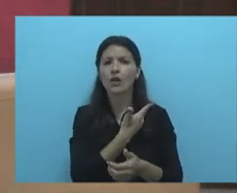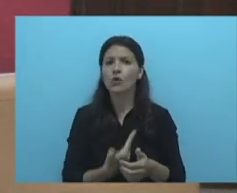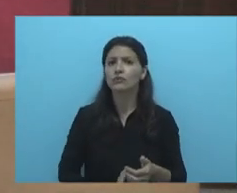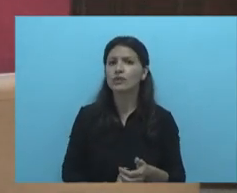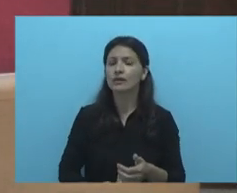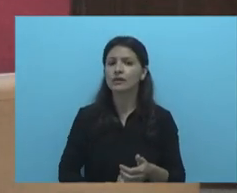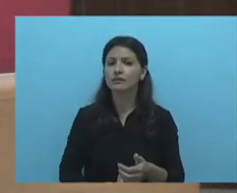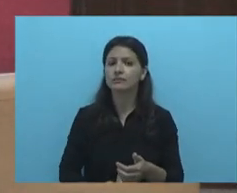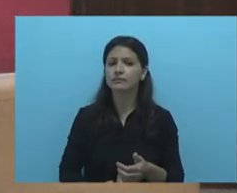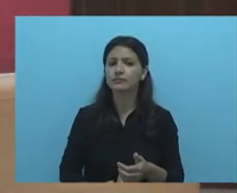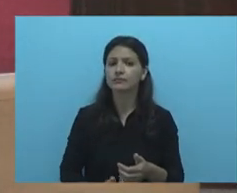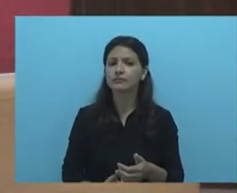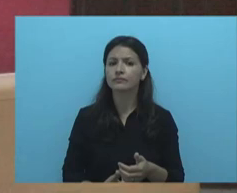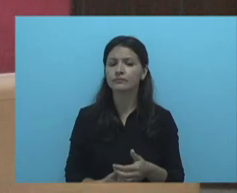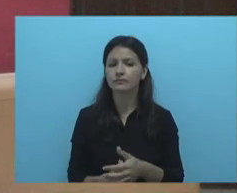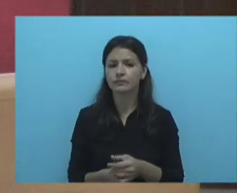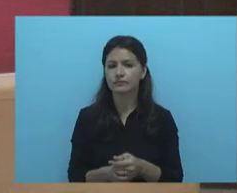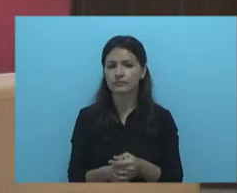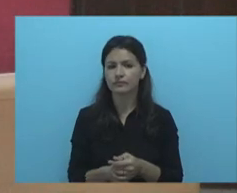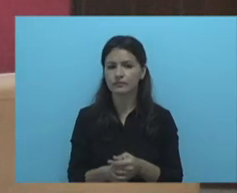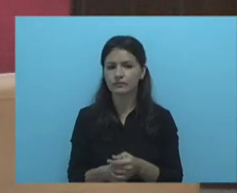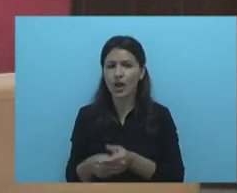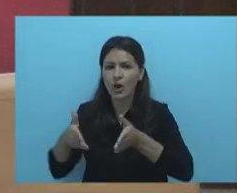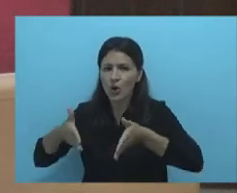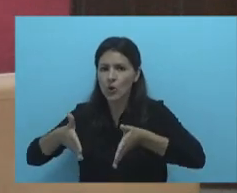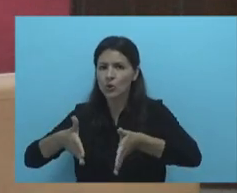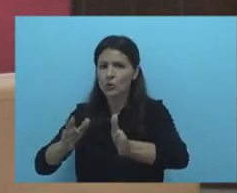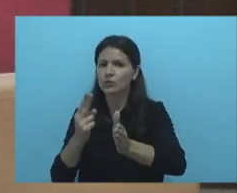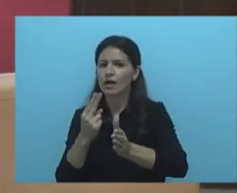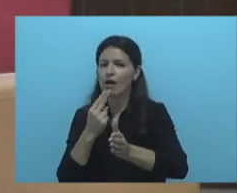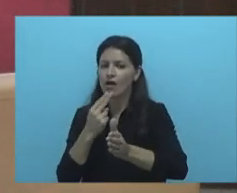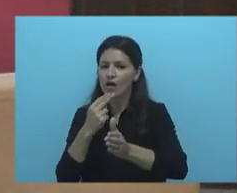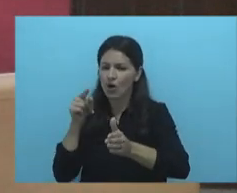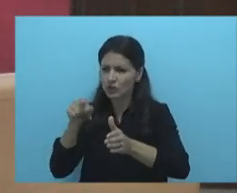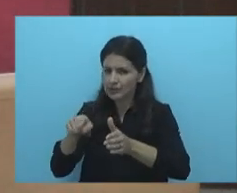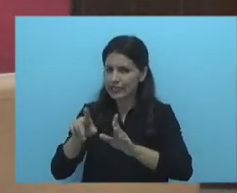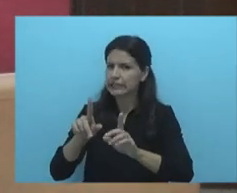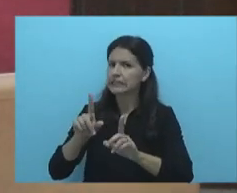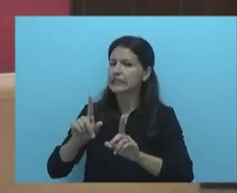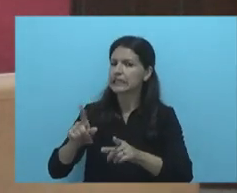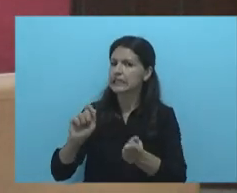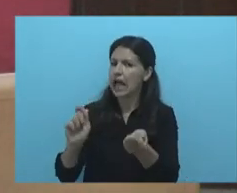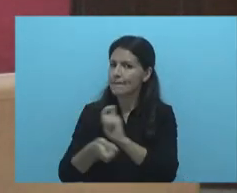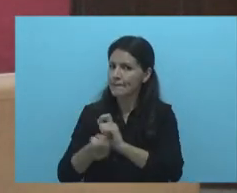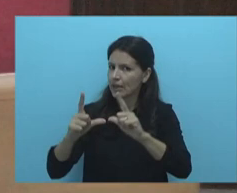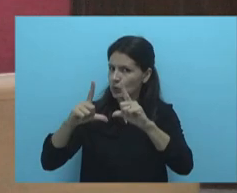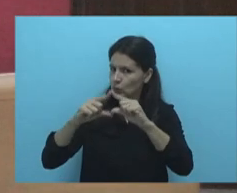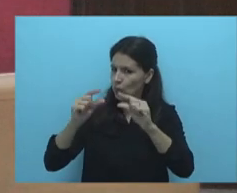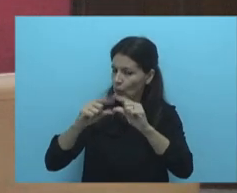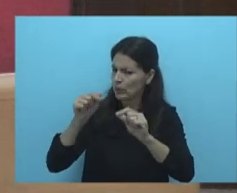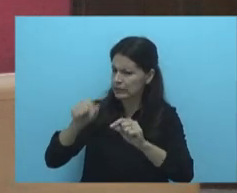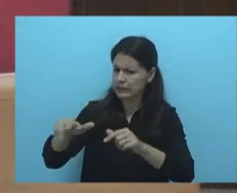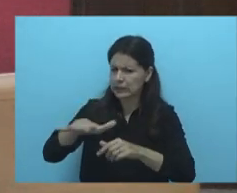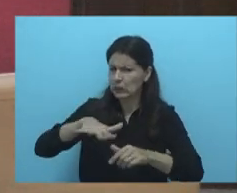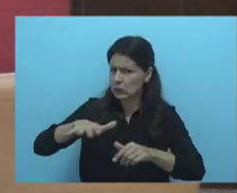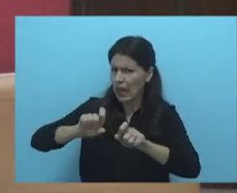provincial, si es ante el Estamento Nacional, por ser Ruta Nacional 11 la continuidad, que se tomen las medidas necesarias porque creemos que